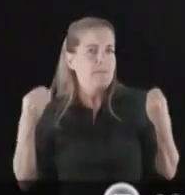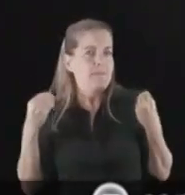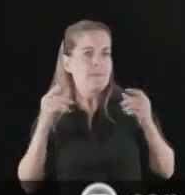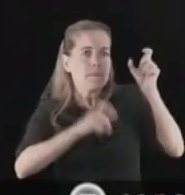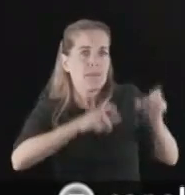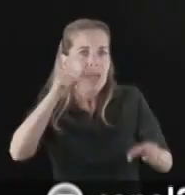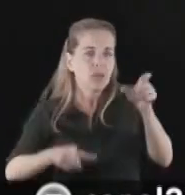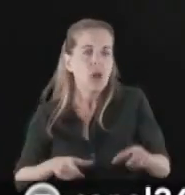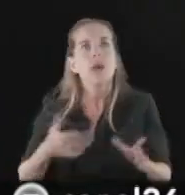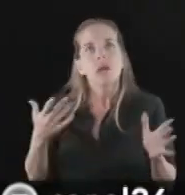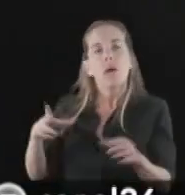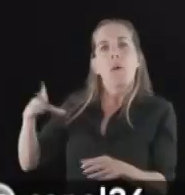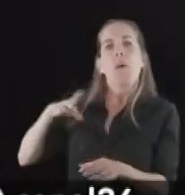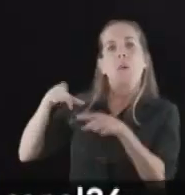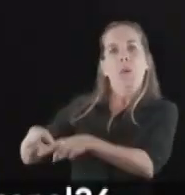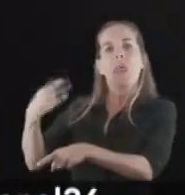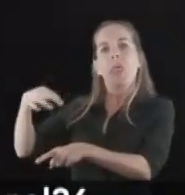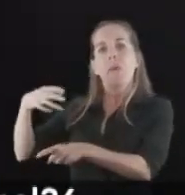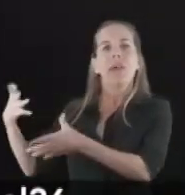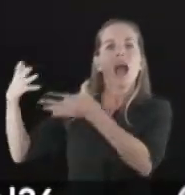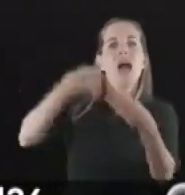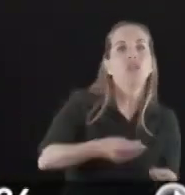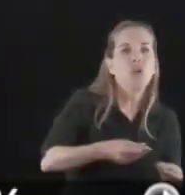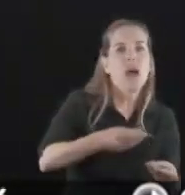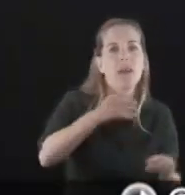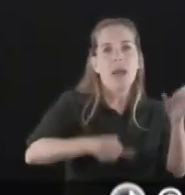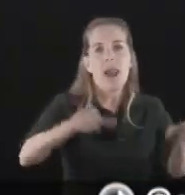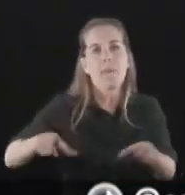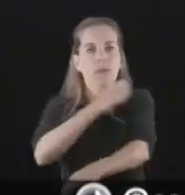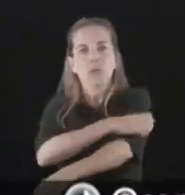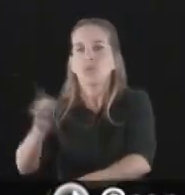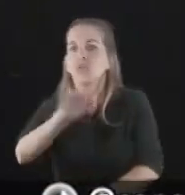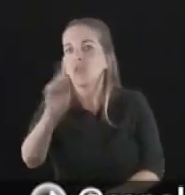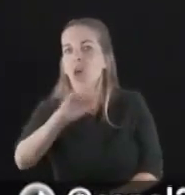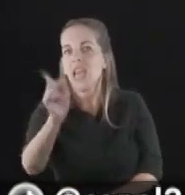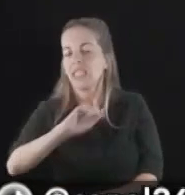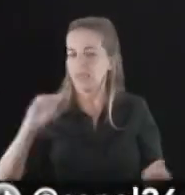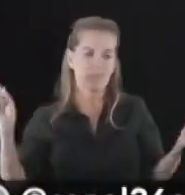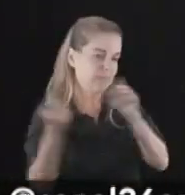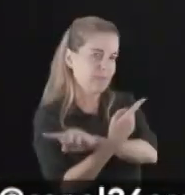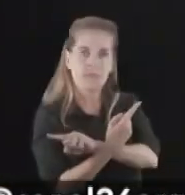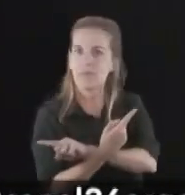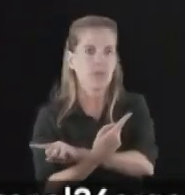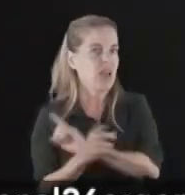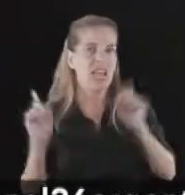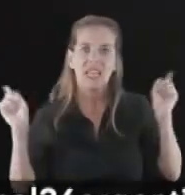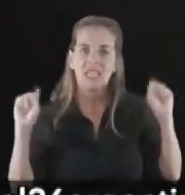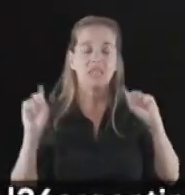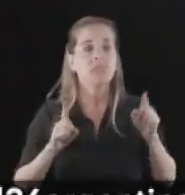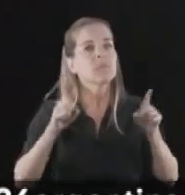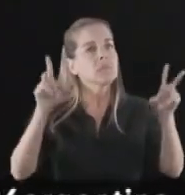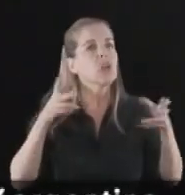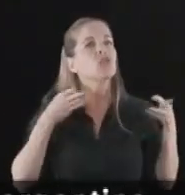que más tienen, los que se solidarizan y apoyan a los otros. No es lo que pasa. La solidaridad